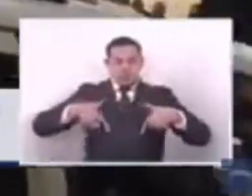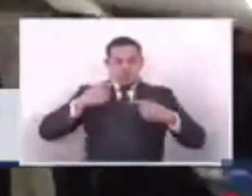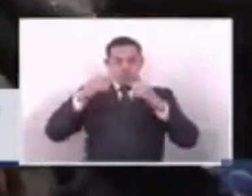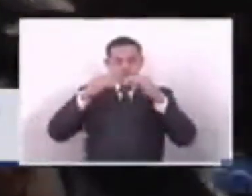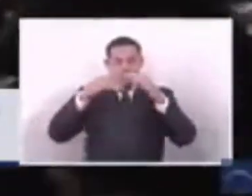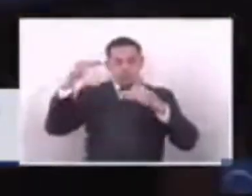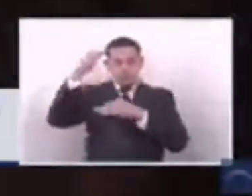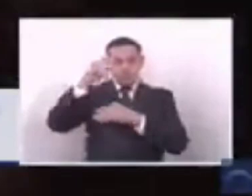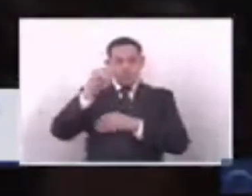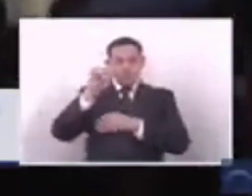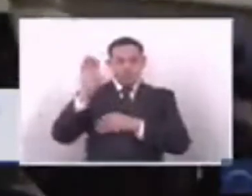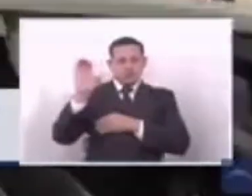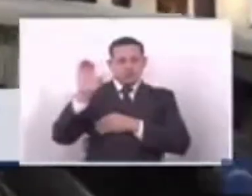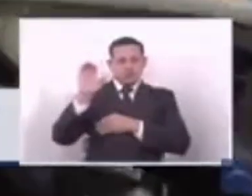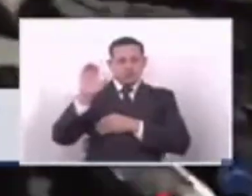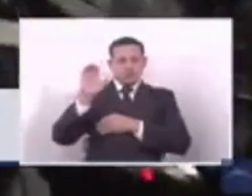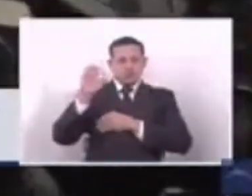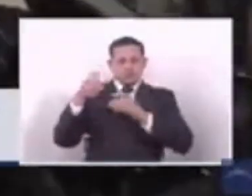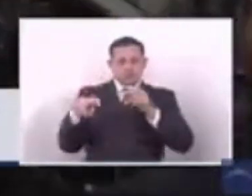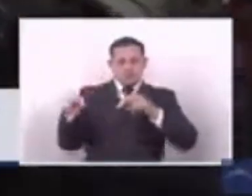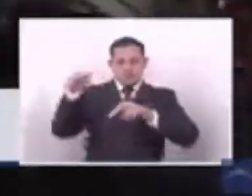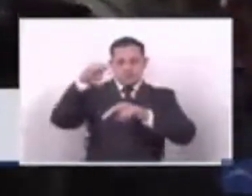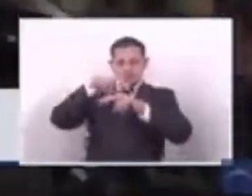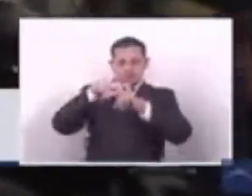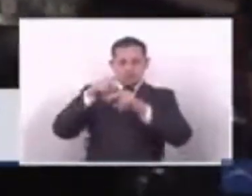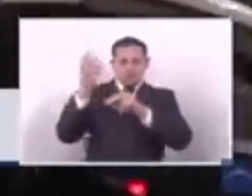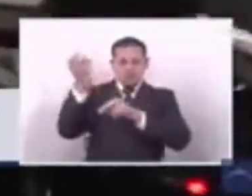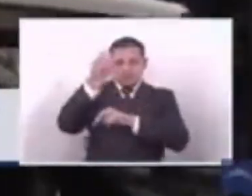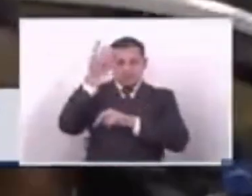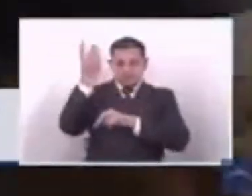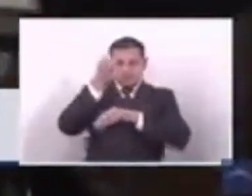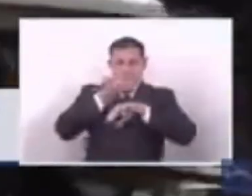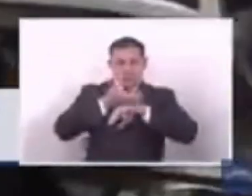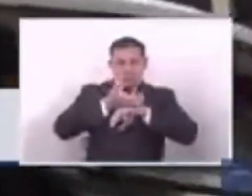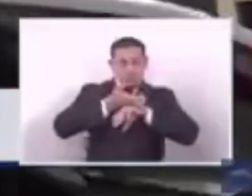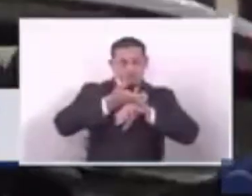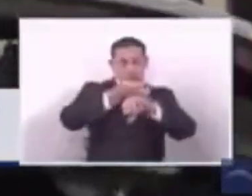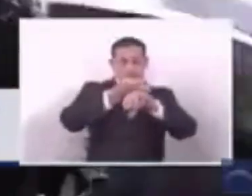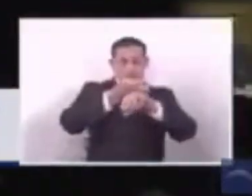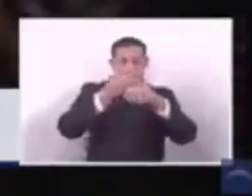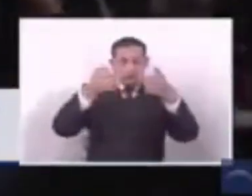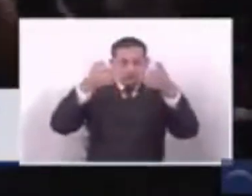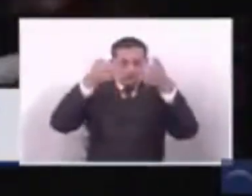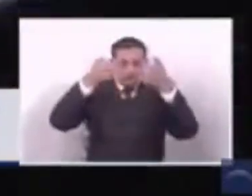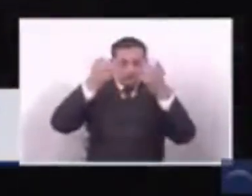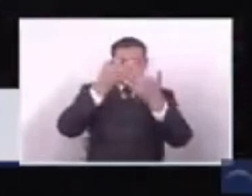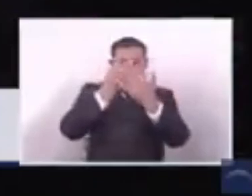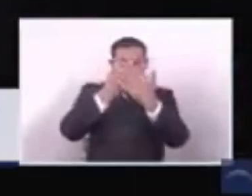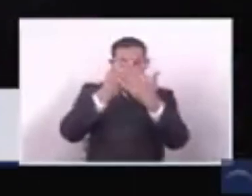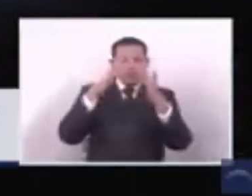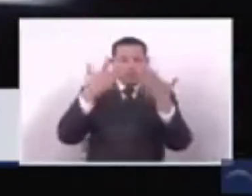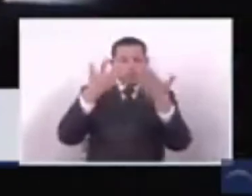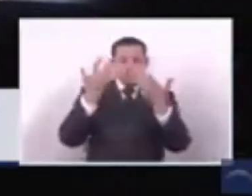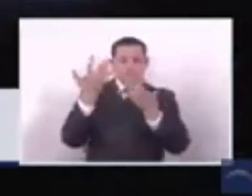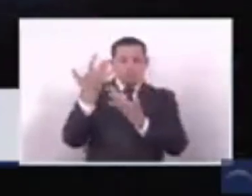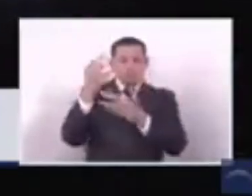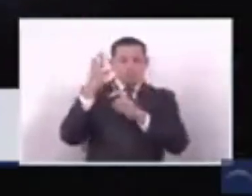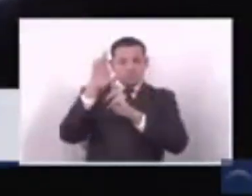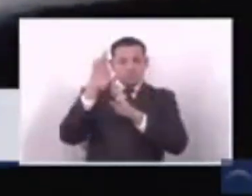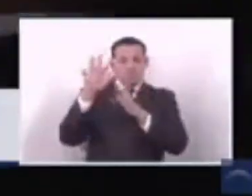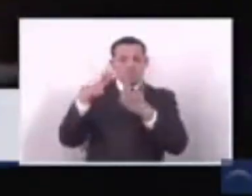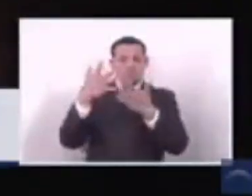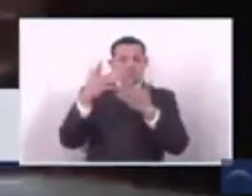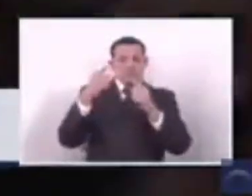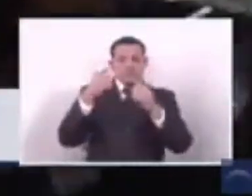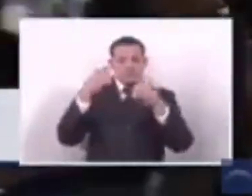las autoridades policiales. Ha sido subido a la patrulla y ya va rumbo a un recinto donde él pueda ya esperar lo que